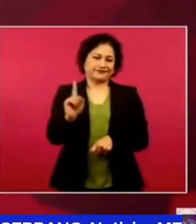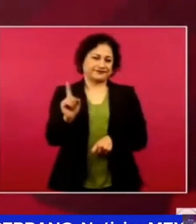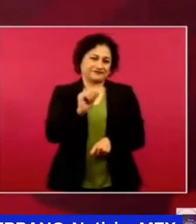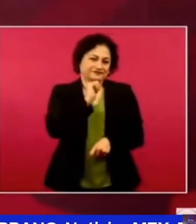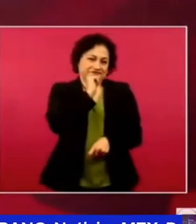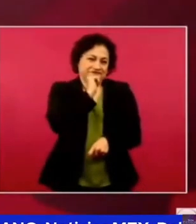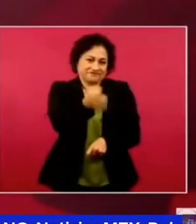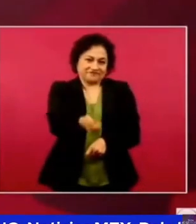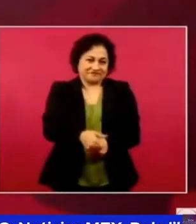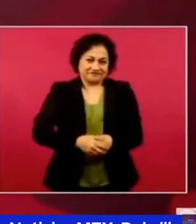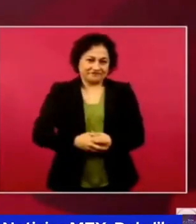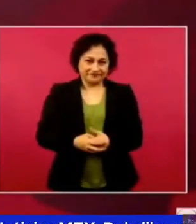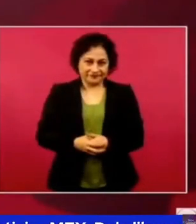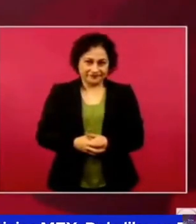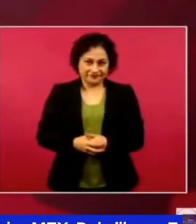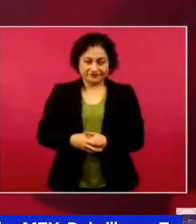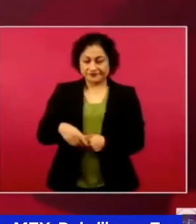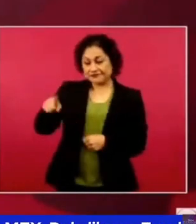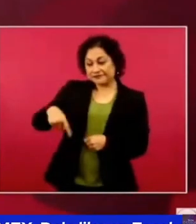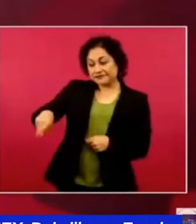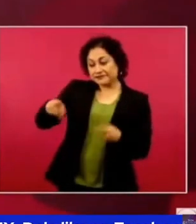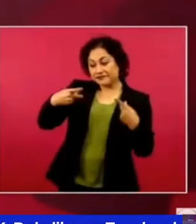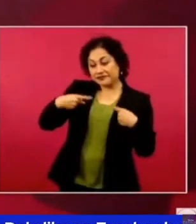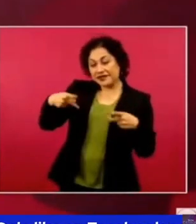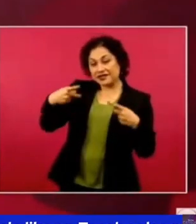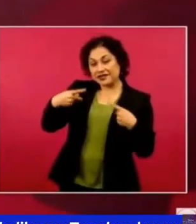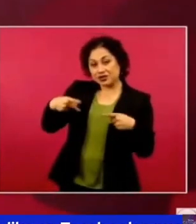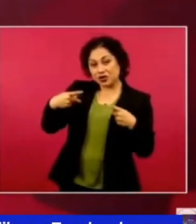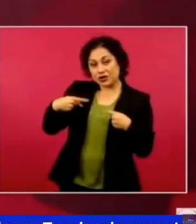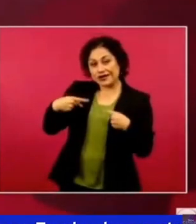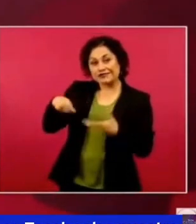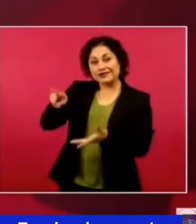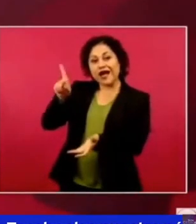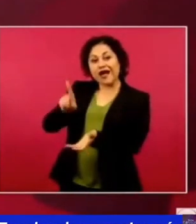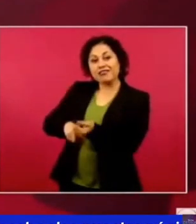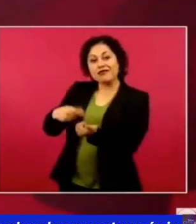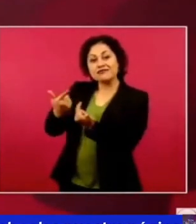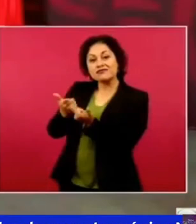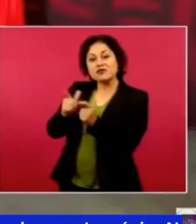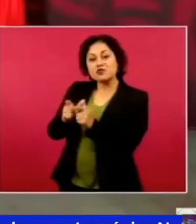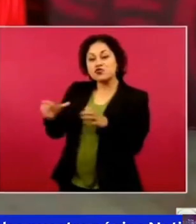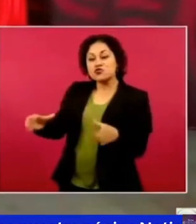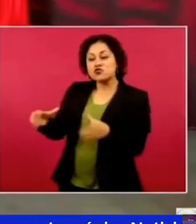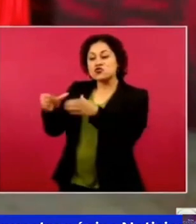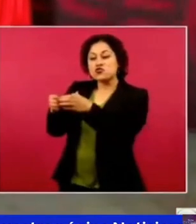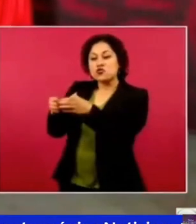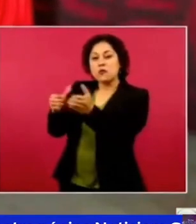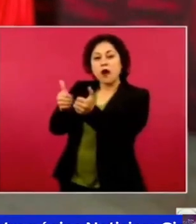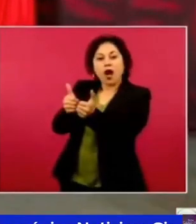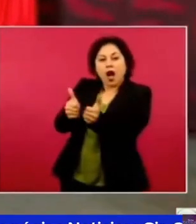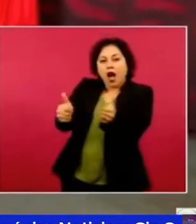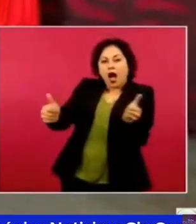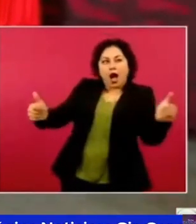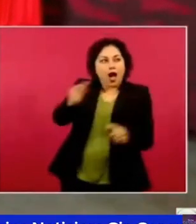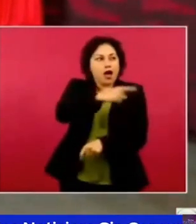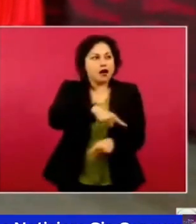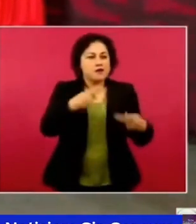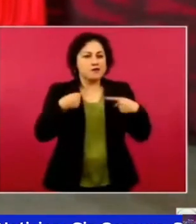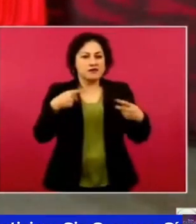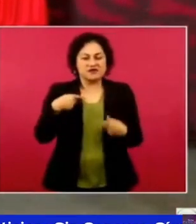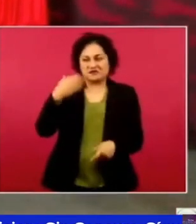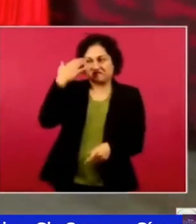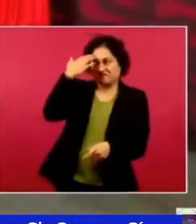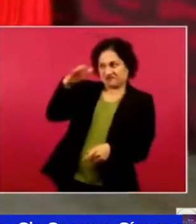Ellos pertenecen a una élite, ¿sí? Es la llamada